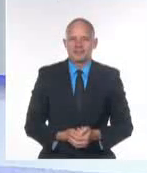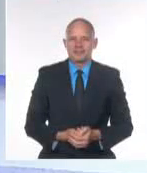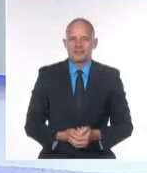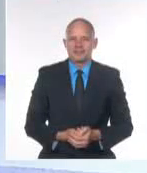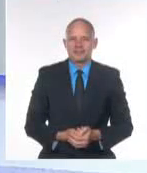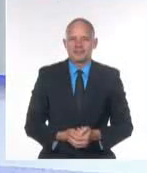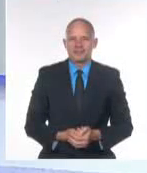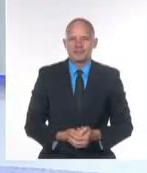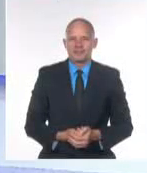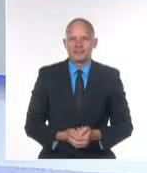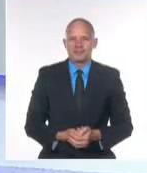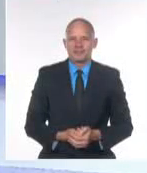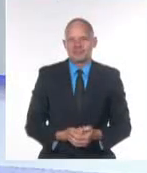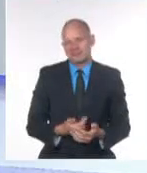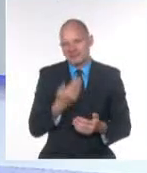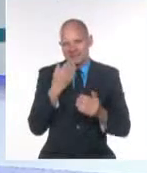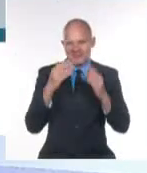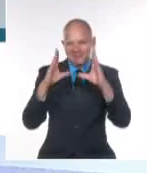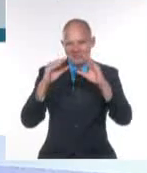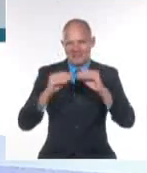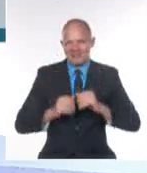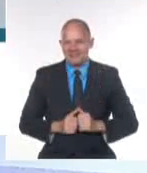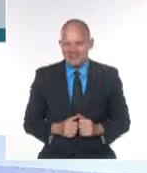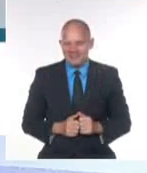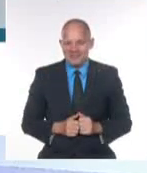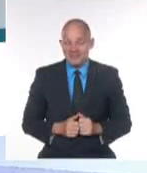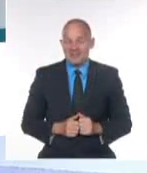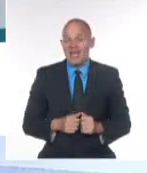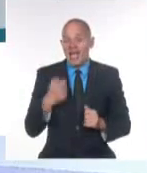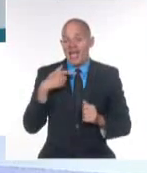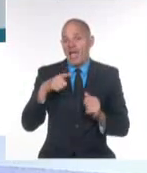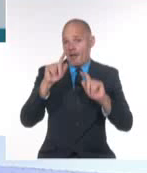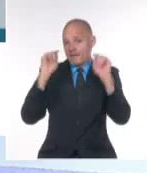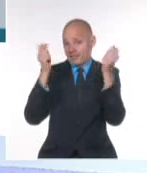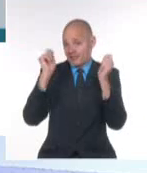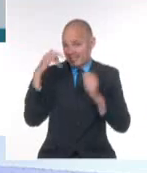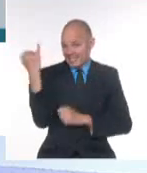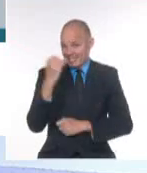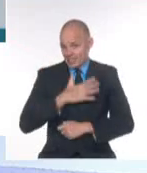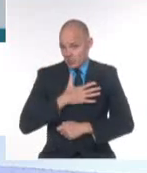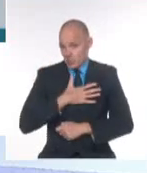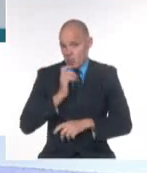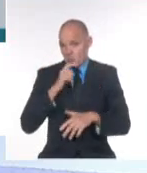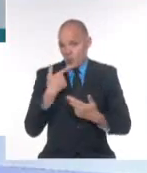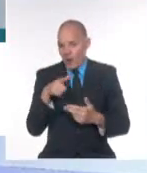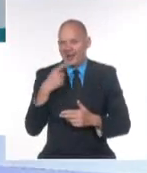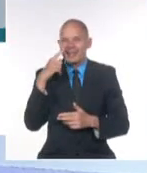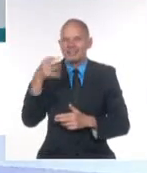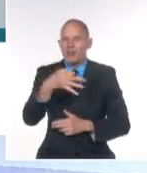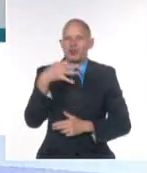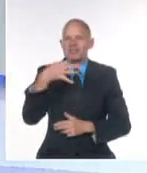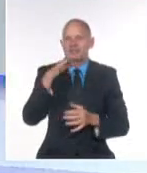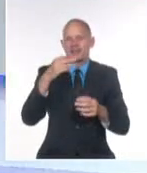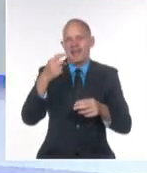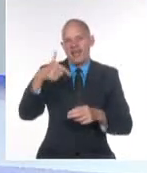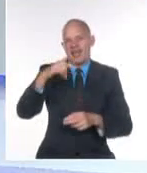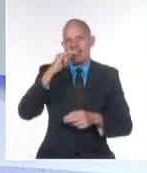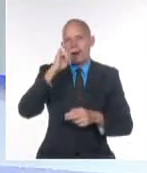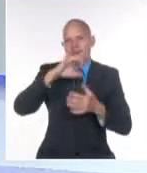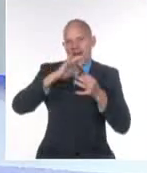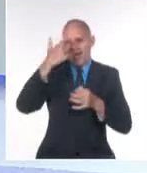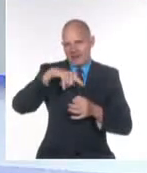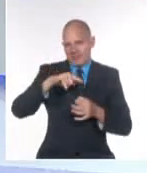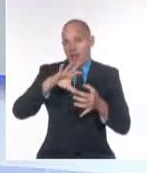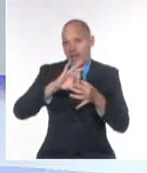Muy buenas noches. El Festival Internacional de Cine de Jibara desarrolló esta jornada un amplio programa teórico. Uno de los espacios